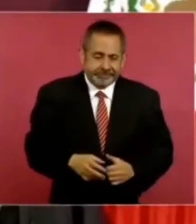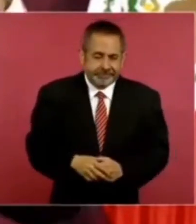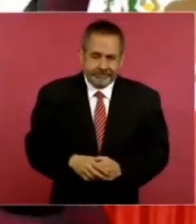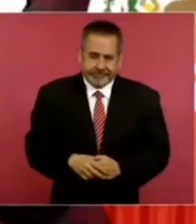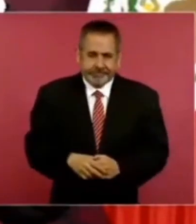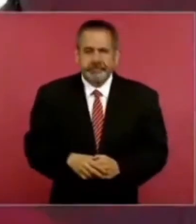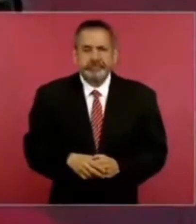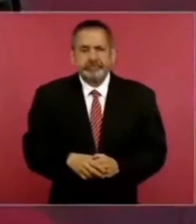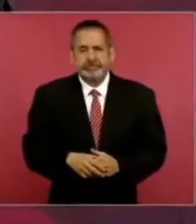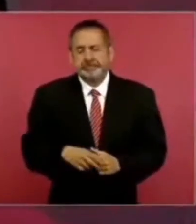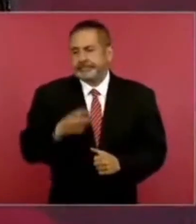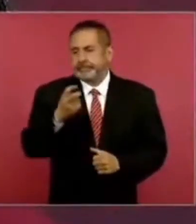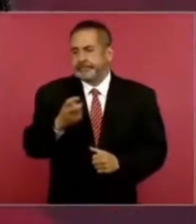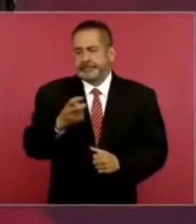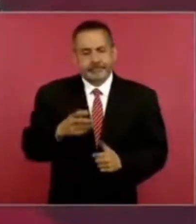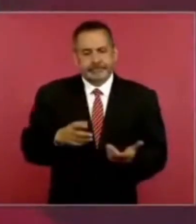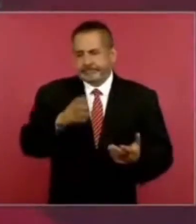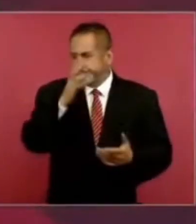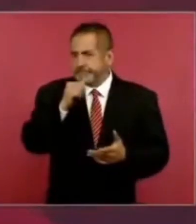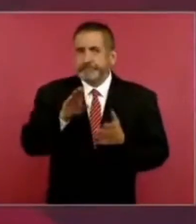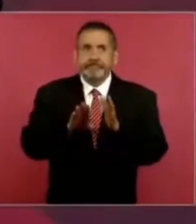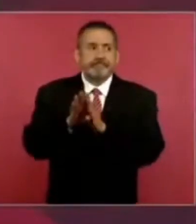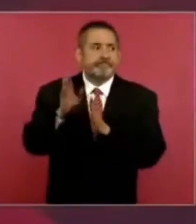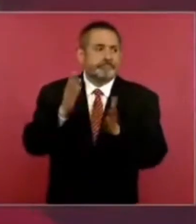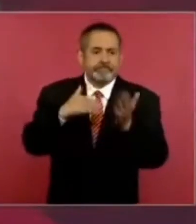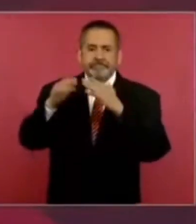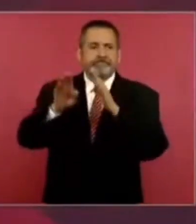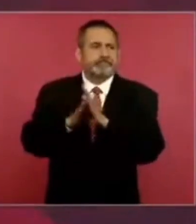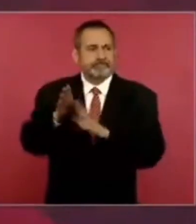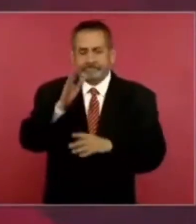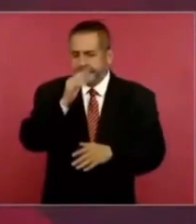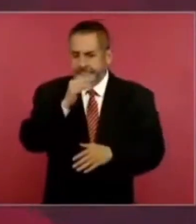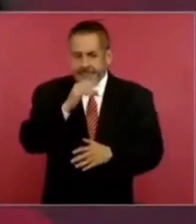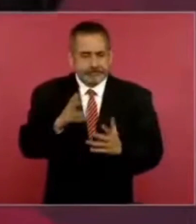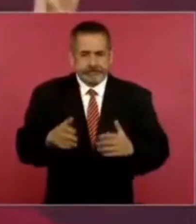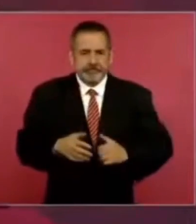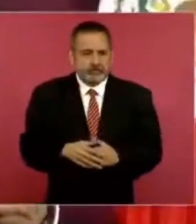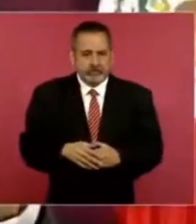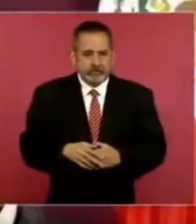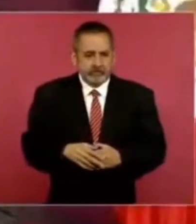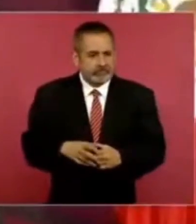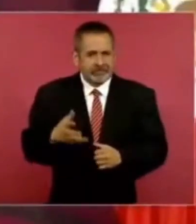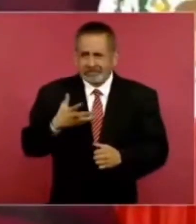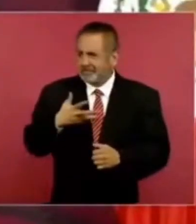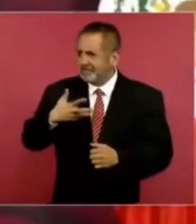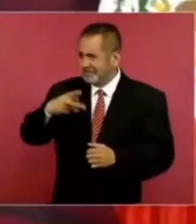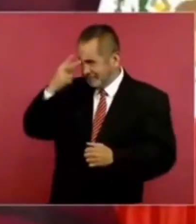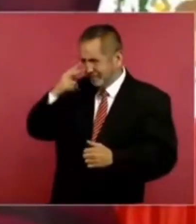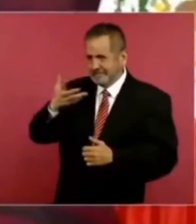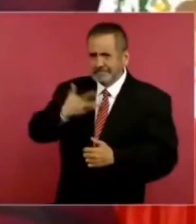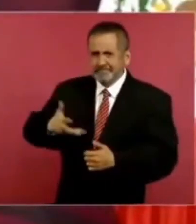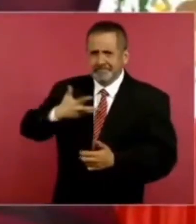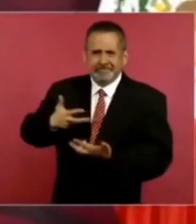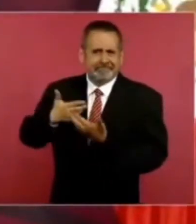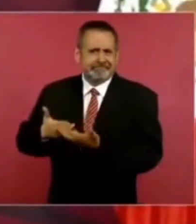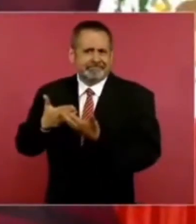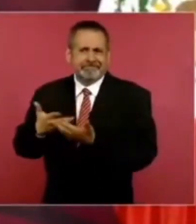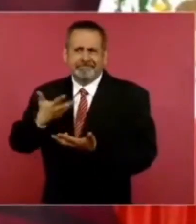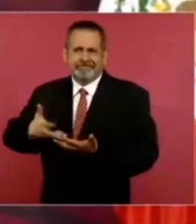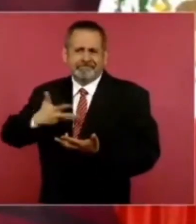Y eso impedía que México saliera adelante con tantos recursos